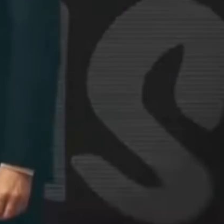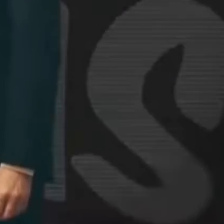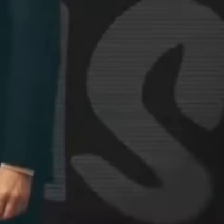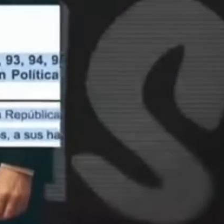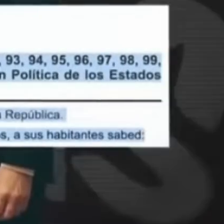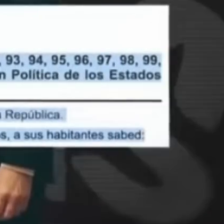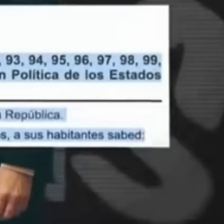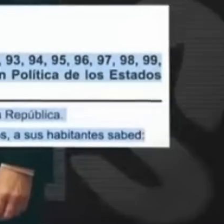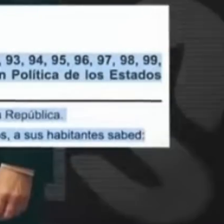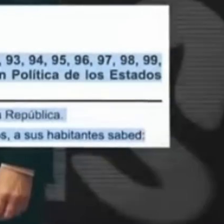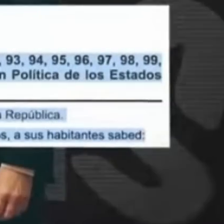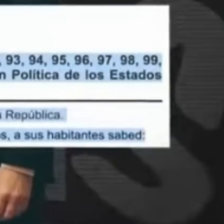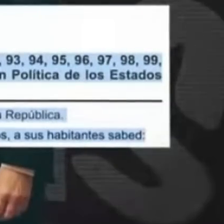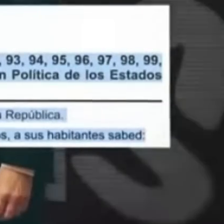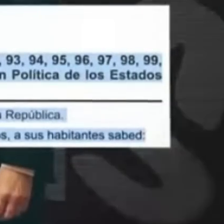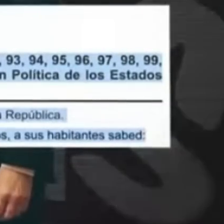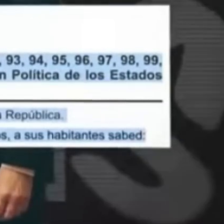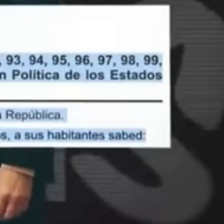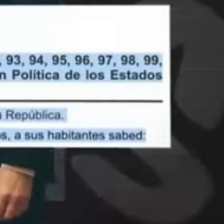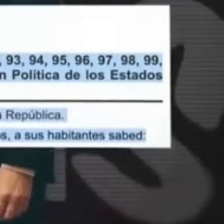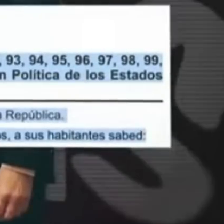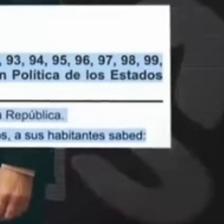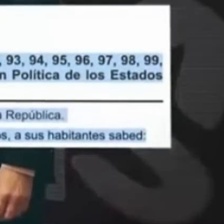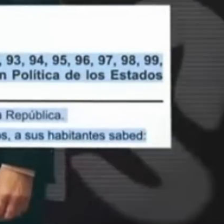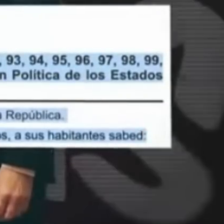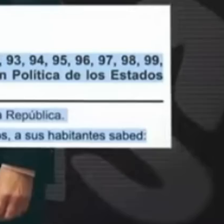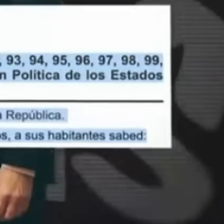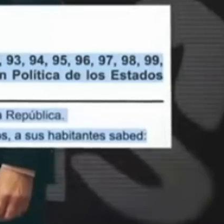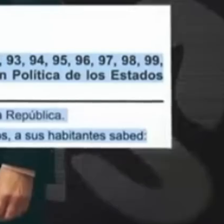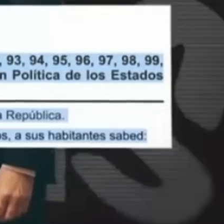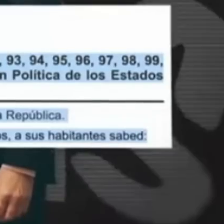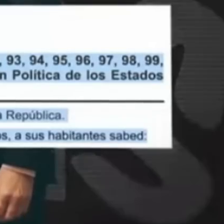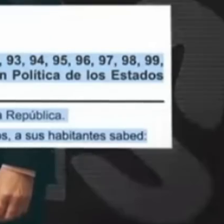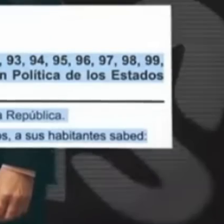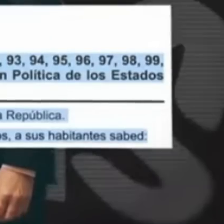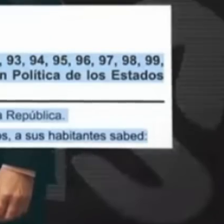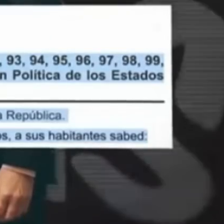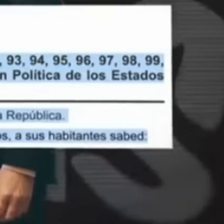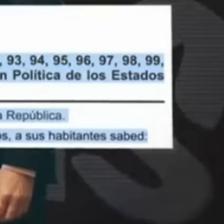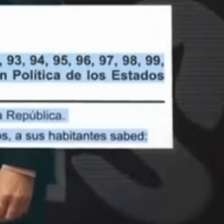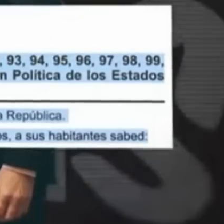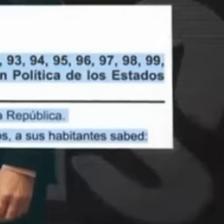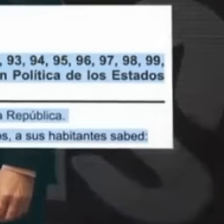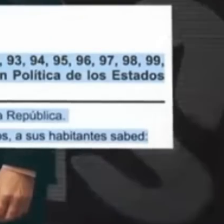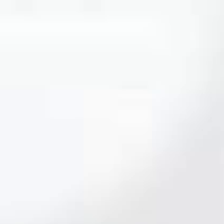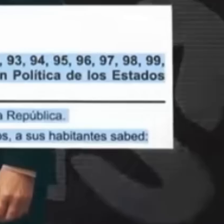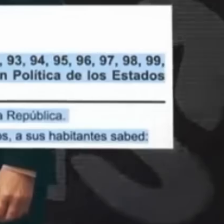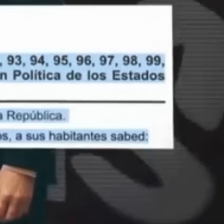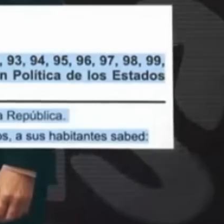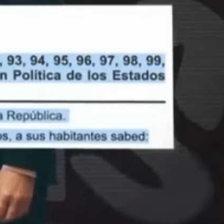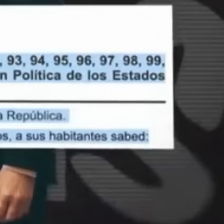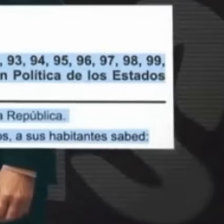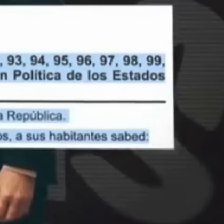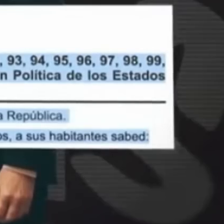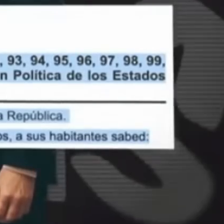de 1995, en menos de 2 meses, Ernesto Zedillo presentó y promulgó las reformas a 20 artículos de la Constitución, aprobadas con mayoría en el